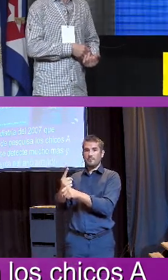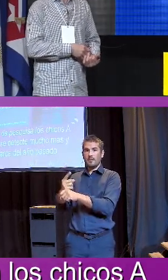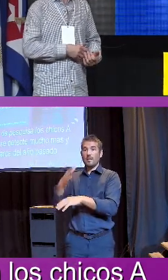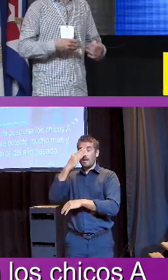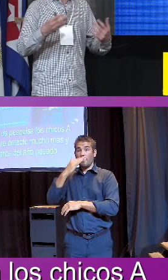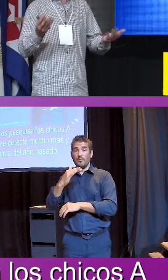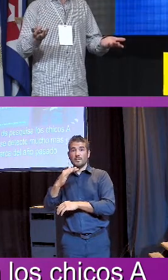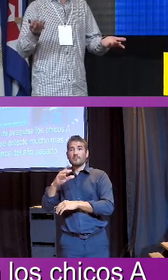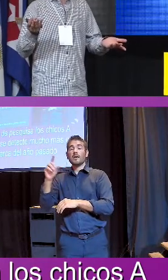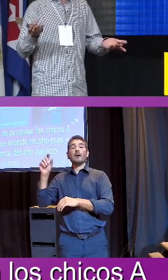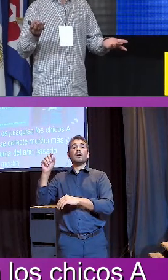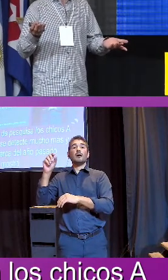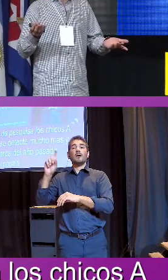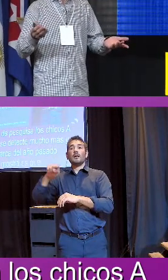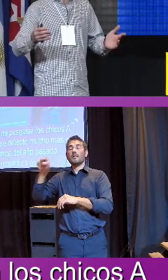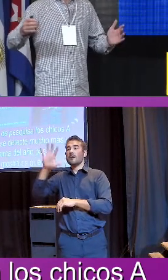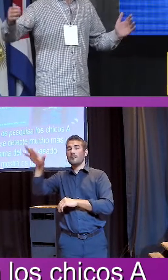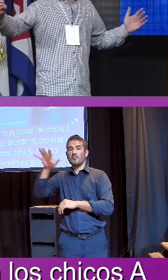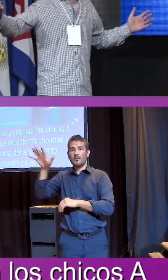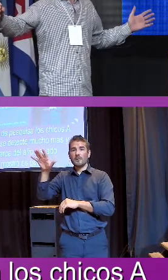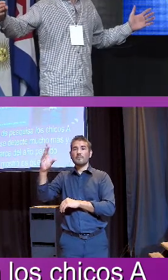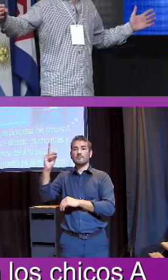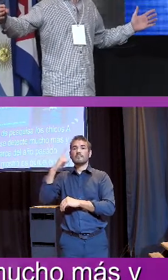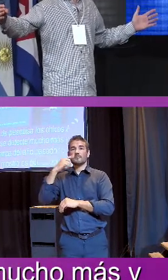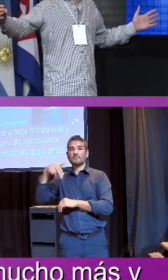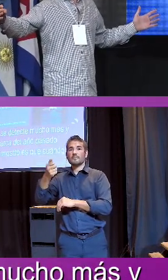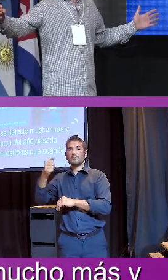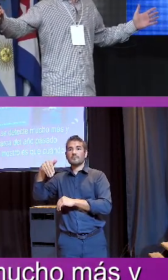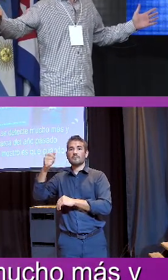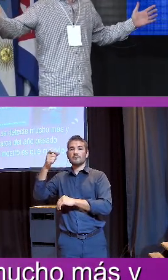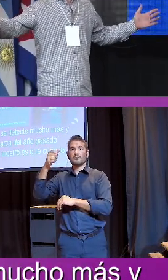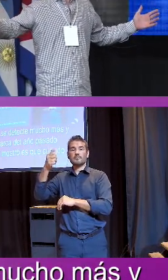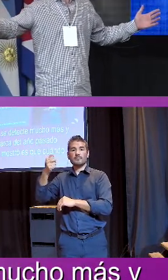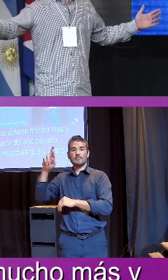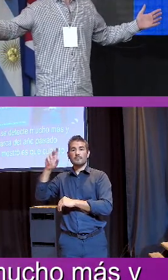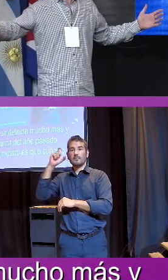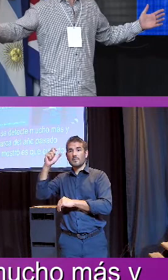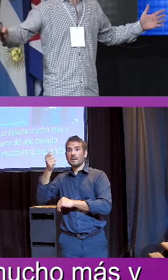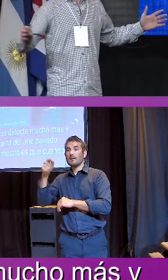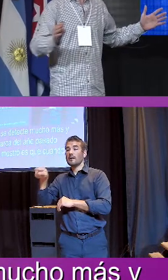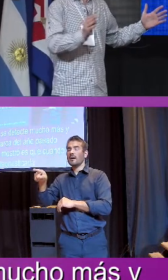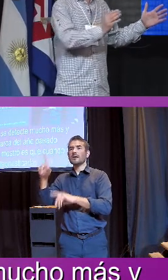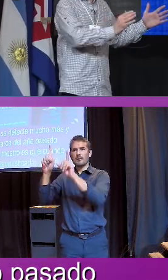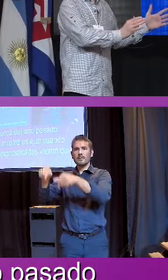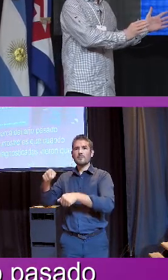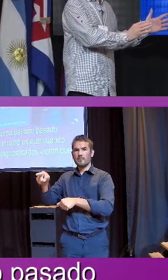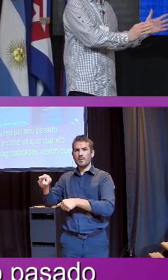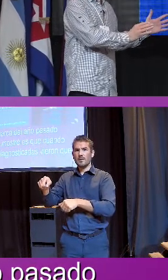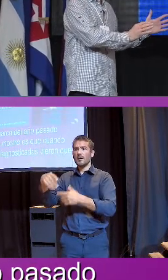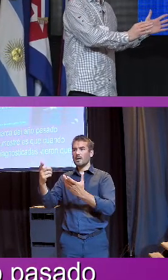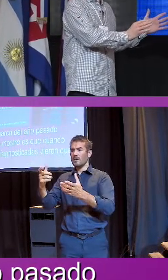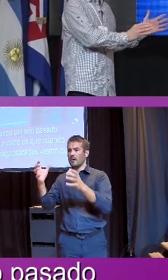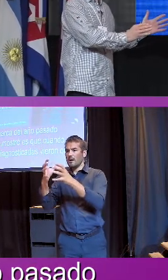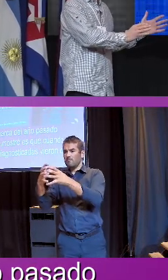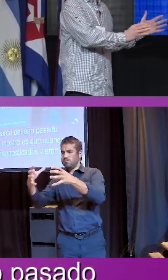de prevalencia, que lo que mostró es que cuando vieron ese aumento de personas diagnosticadas, vieron que aumentó mucho la